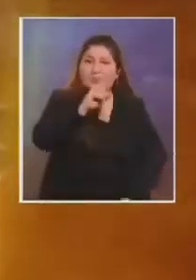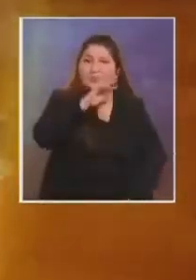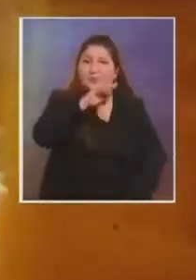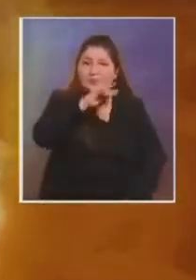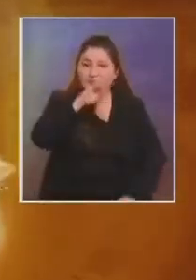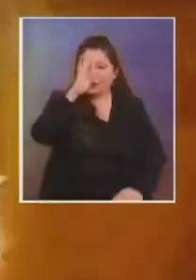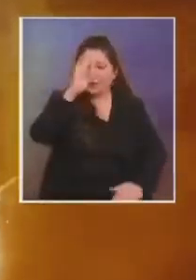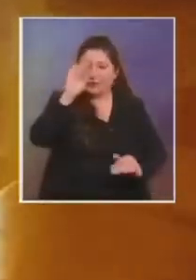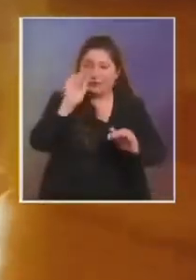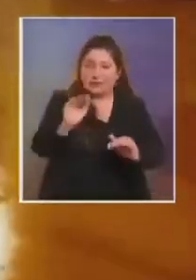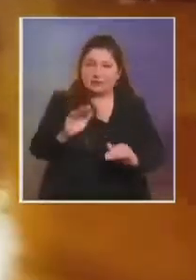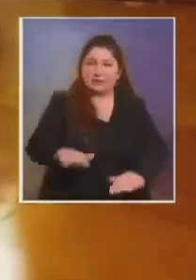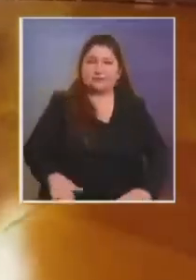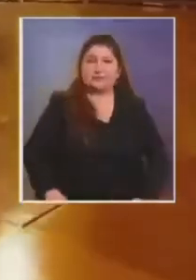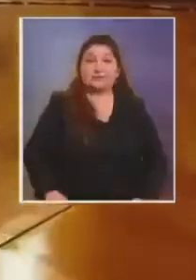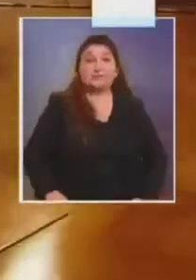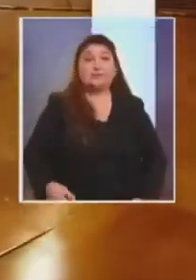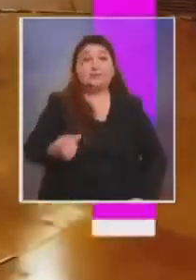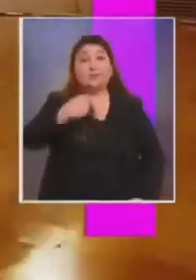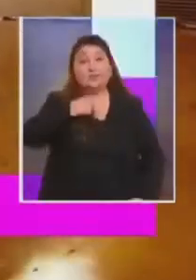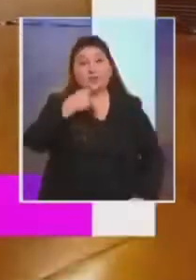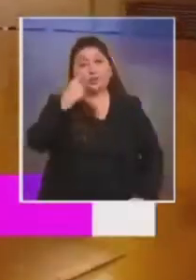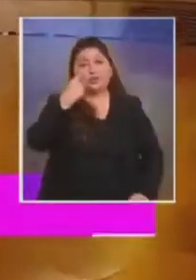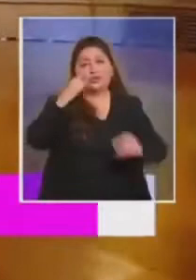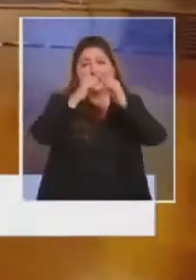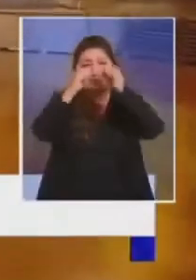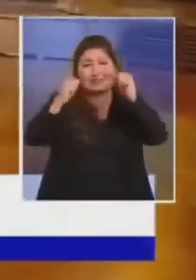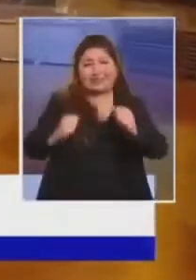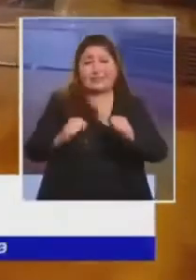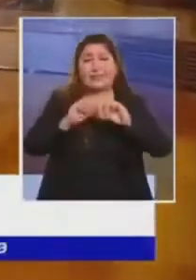de conocer el sistema educacional no solo como alumno, no solo como